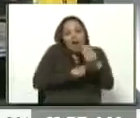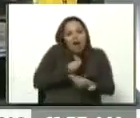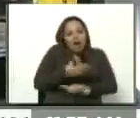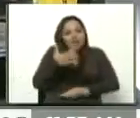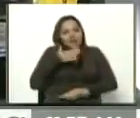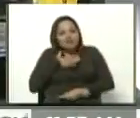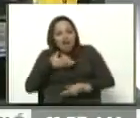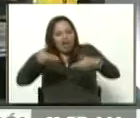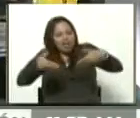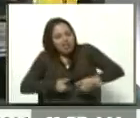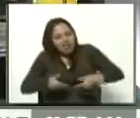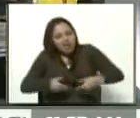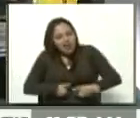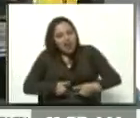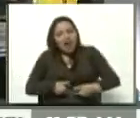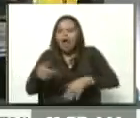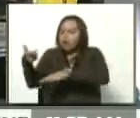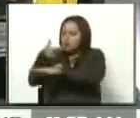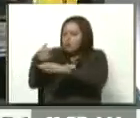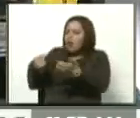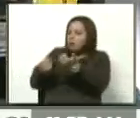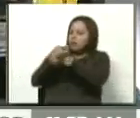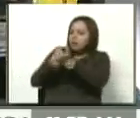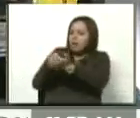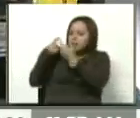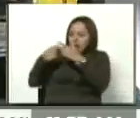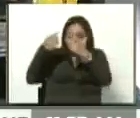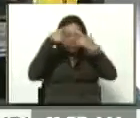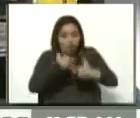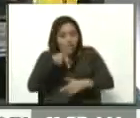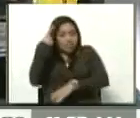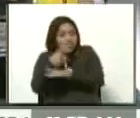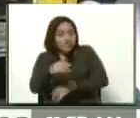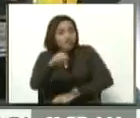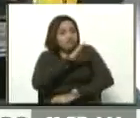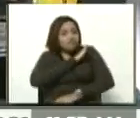produzca, que el Estado me pueda dar las condiciones, pero yo necesito trabajar y, ¿cómo dicen?, echarle pichón.